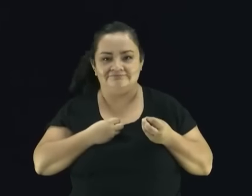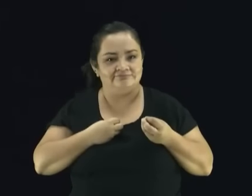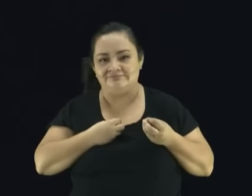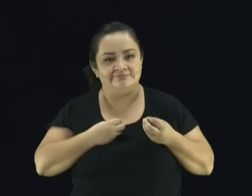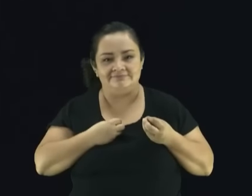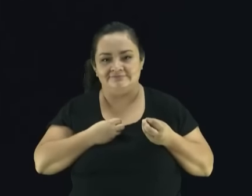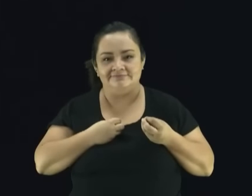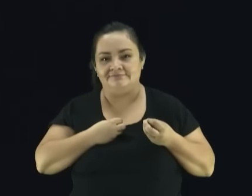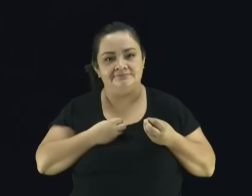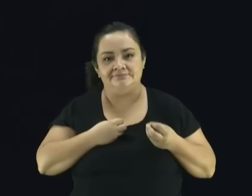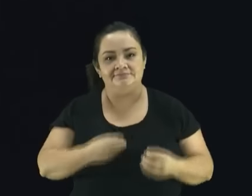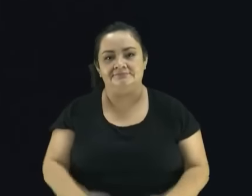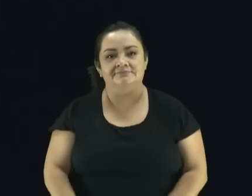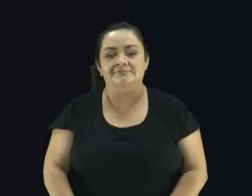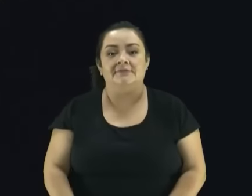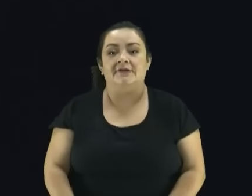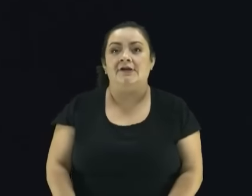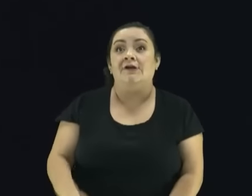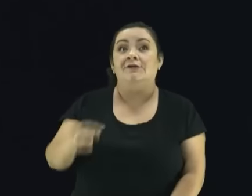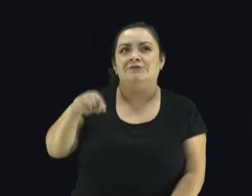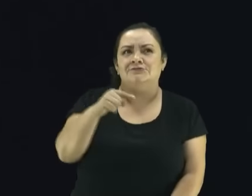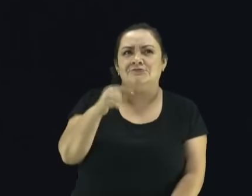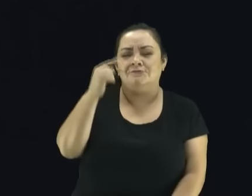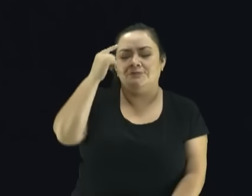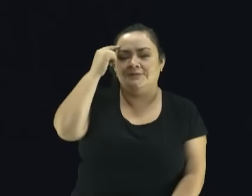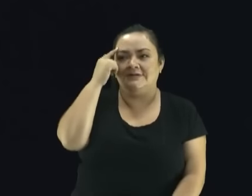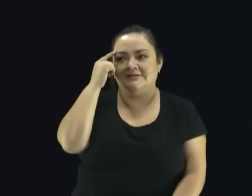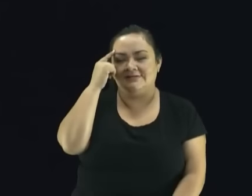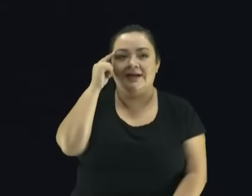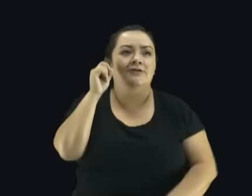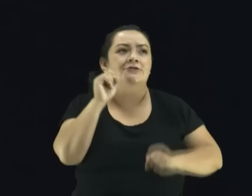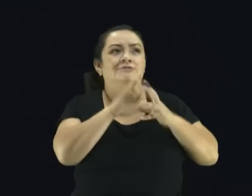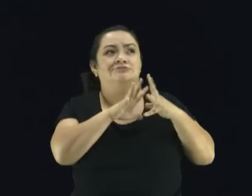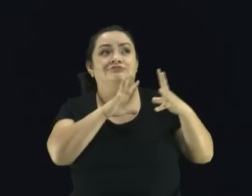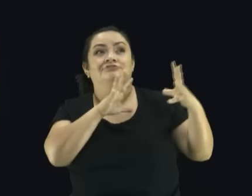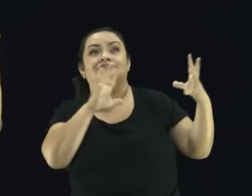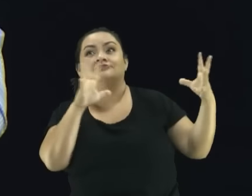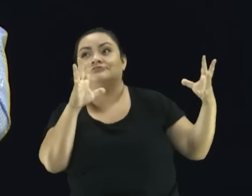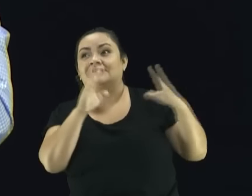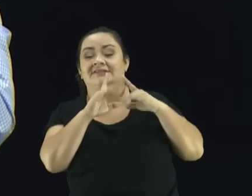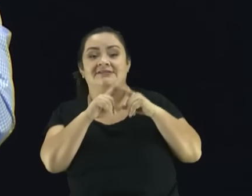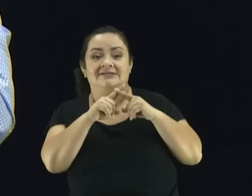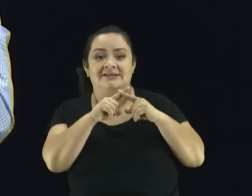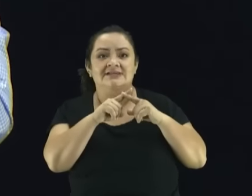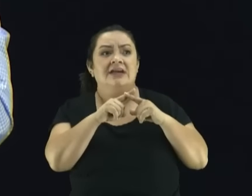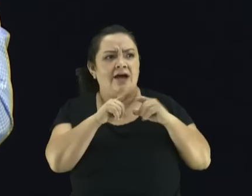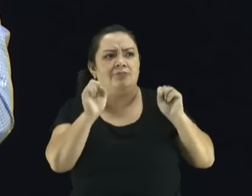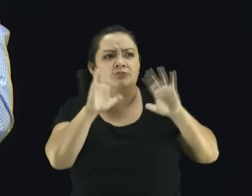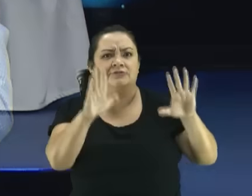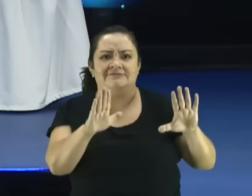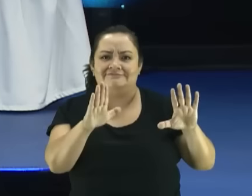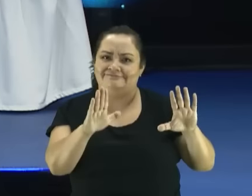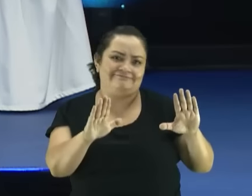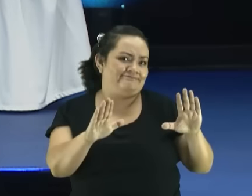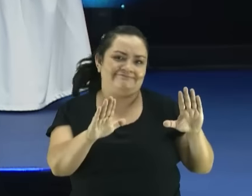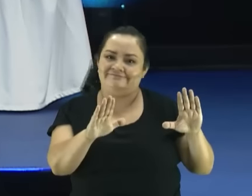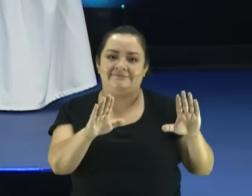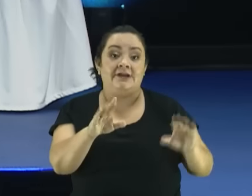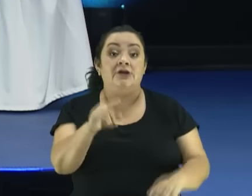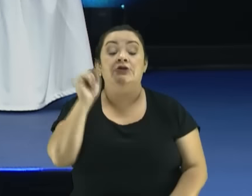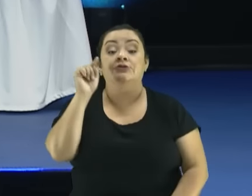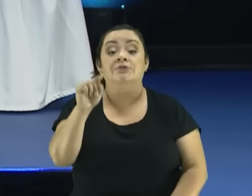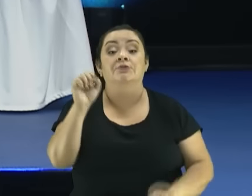bebida no puedes medir el éxito del Evangelio por el tamaño del templo puedes medir